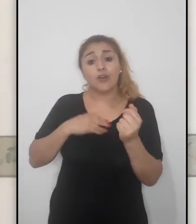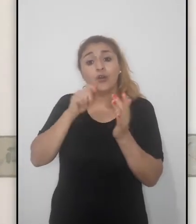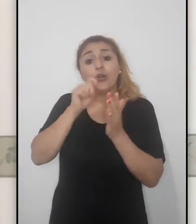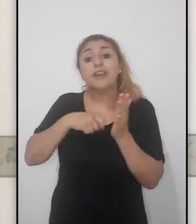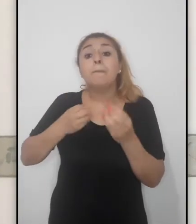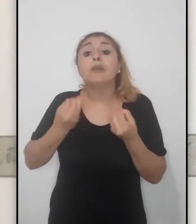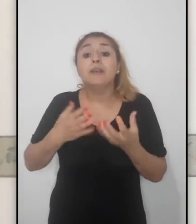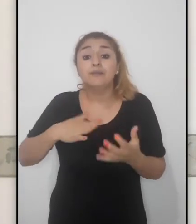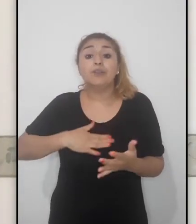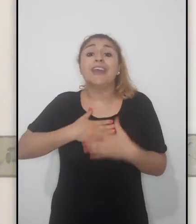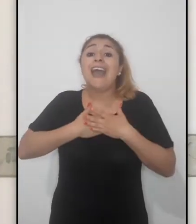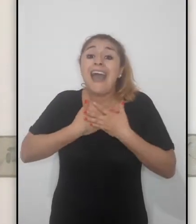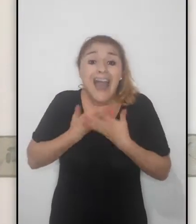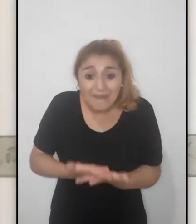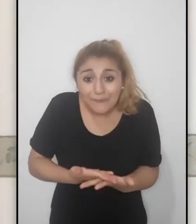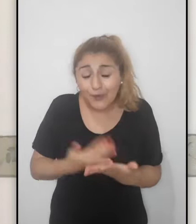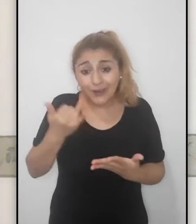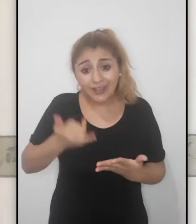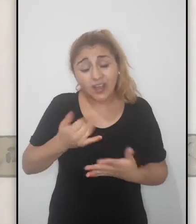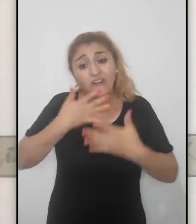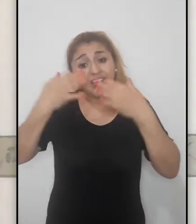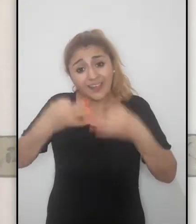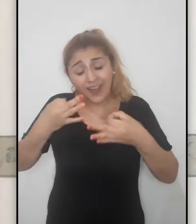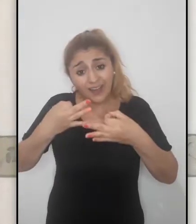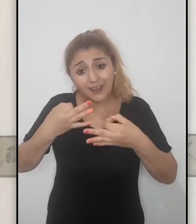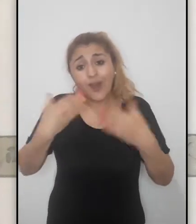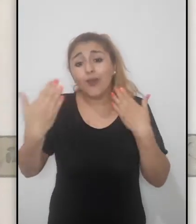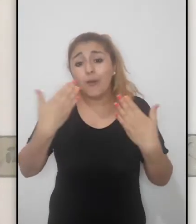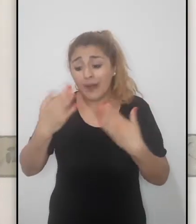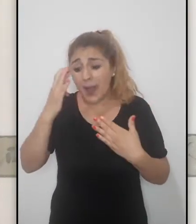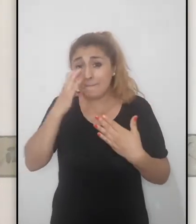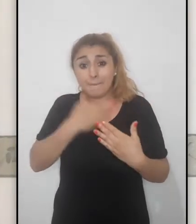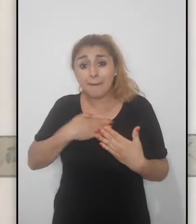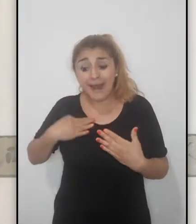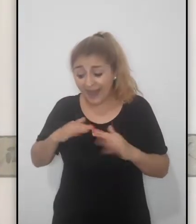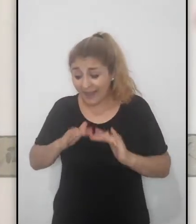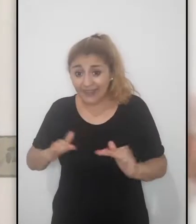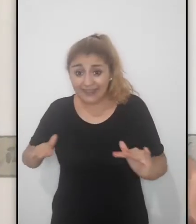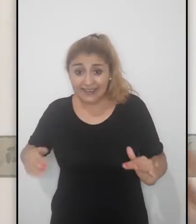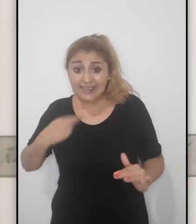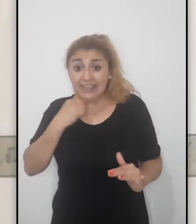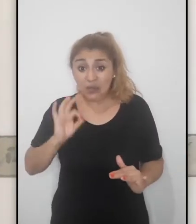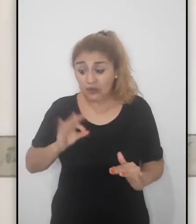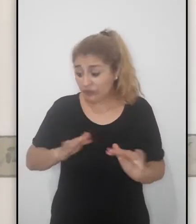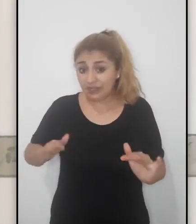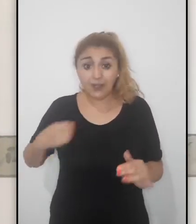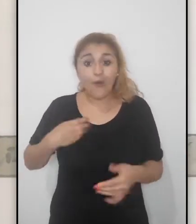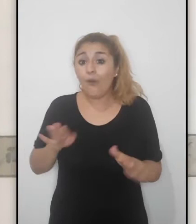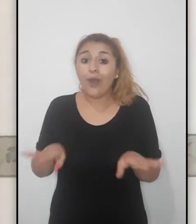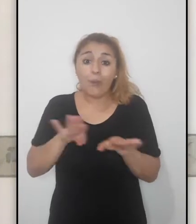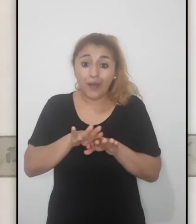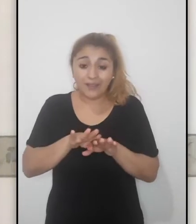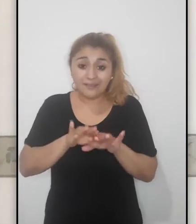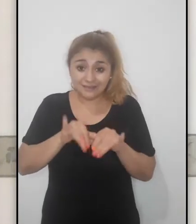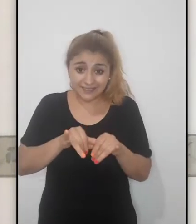y que seguramente el otro no es verdad porque para el otro la verdad es otro y cada uno tiene su propia verdad fue muchos puntos de vista